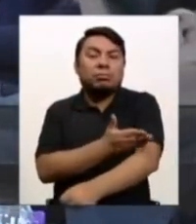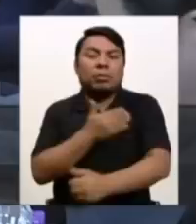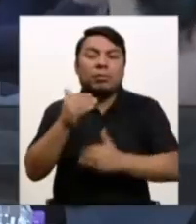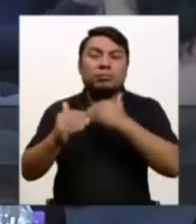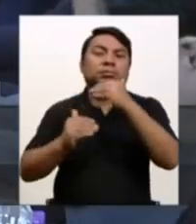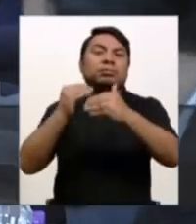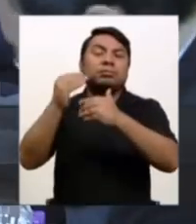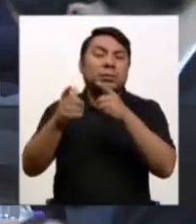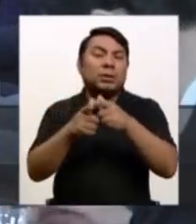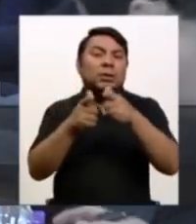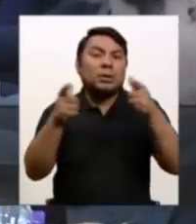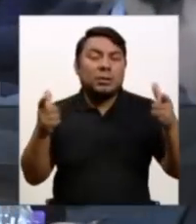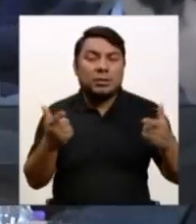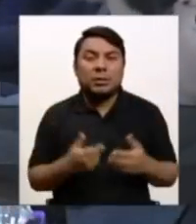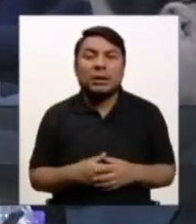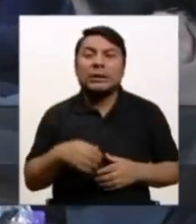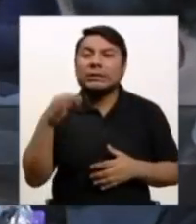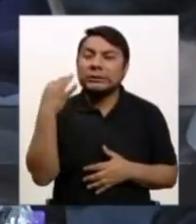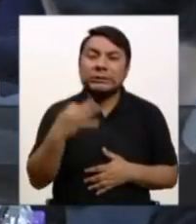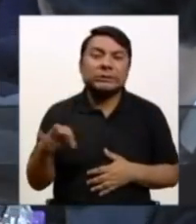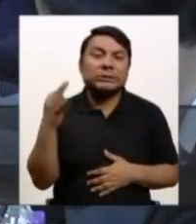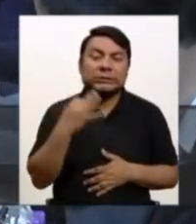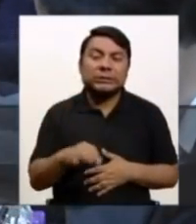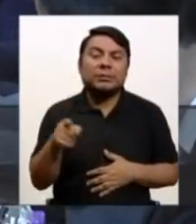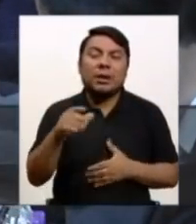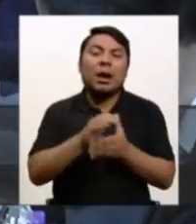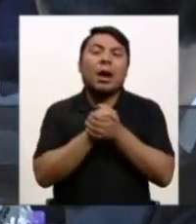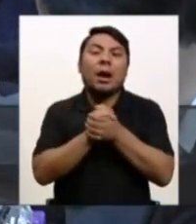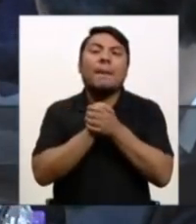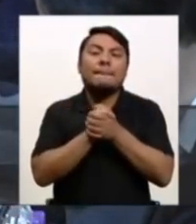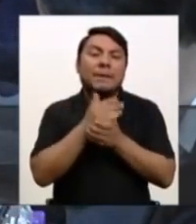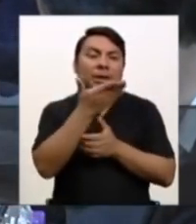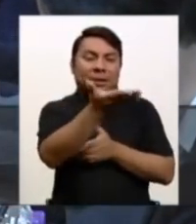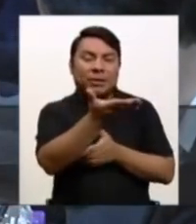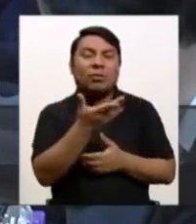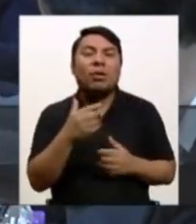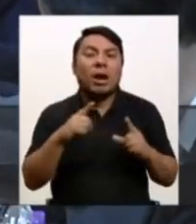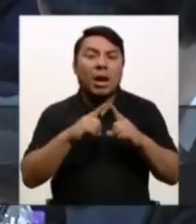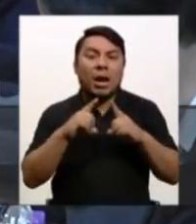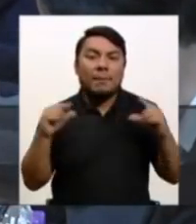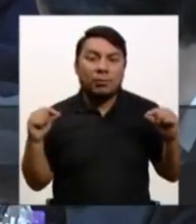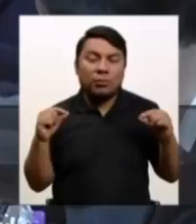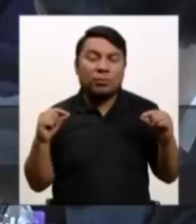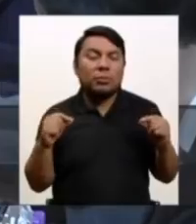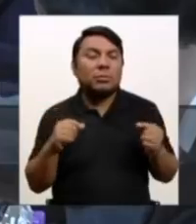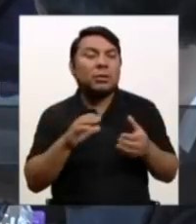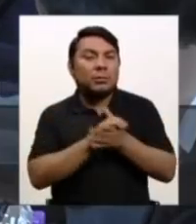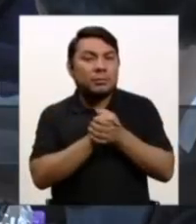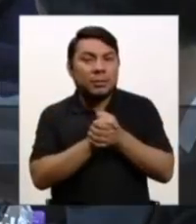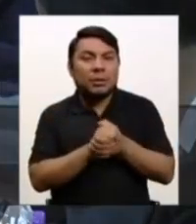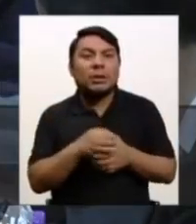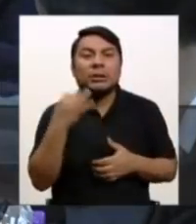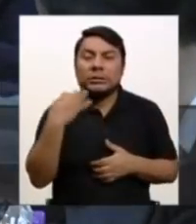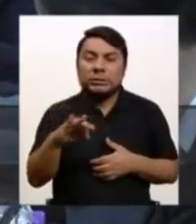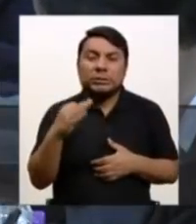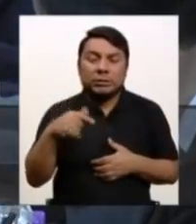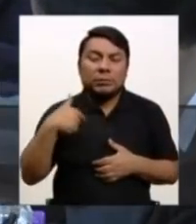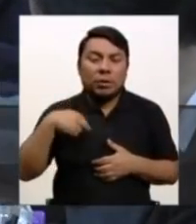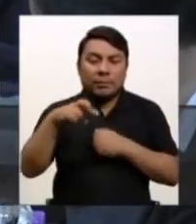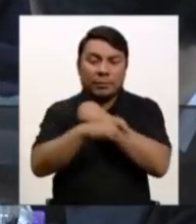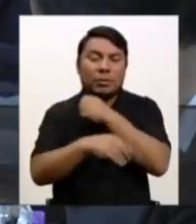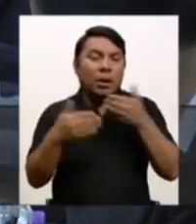grande y siempre ha sido amigo de Japón. Tenemos 120 años